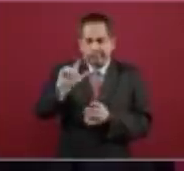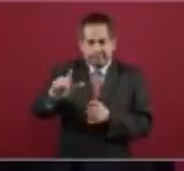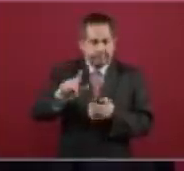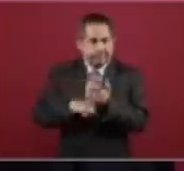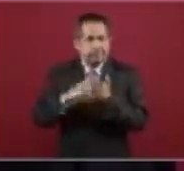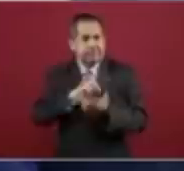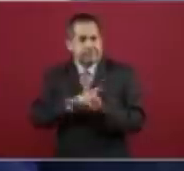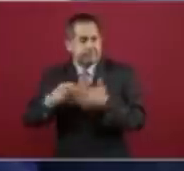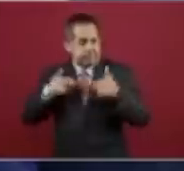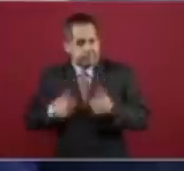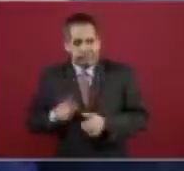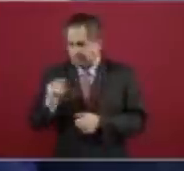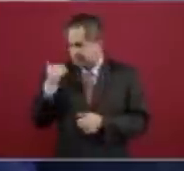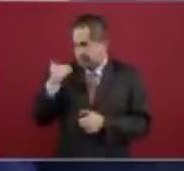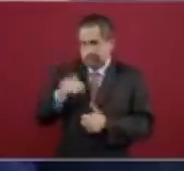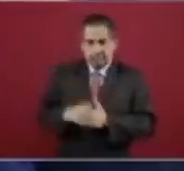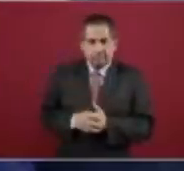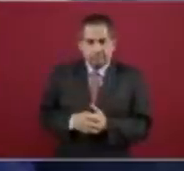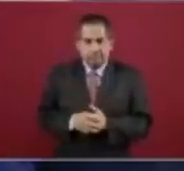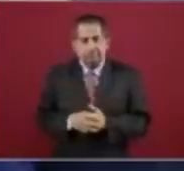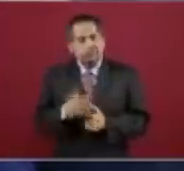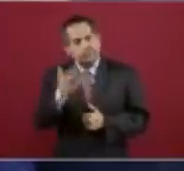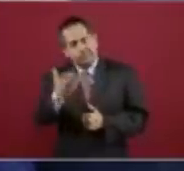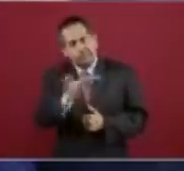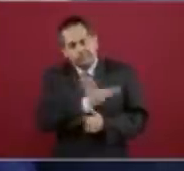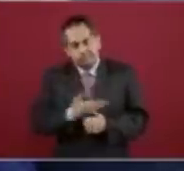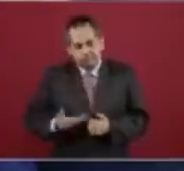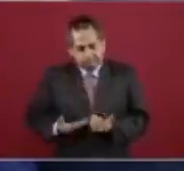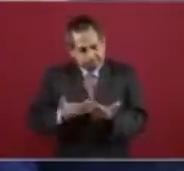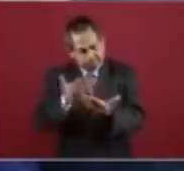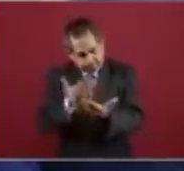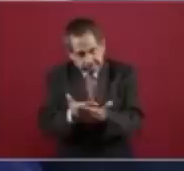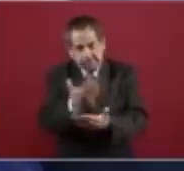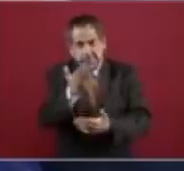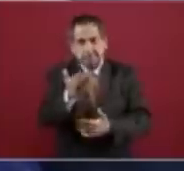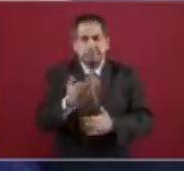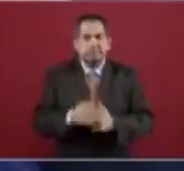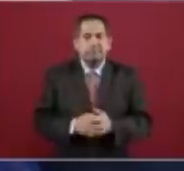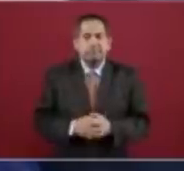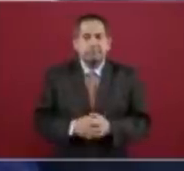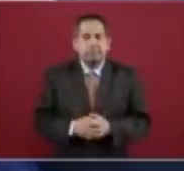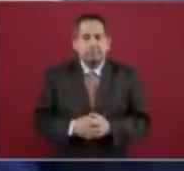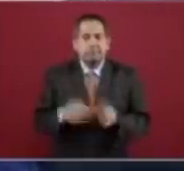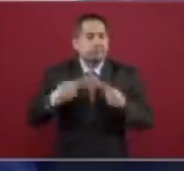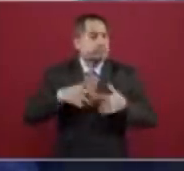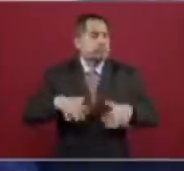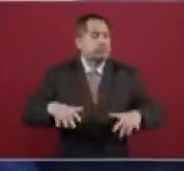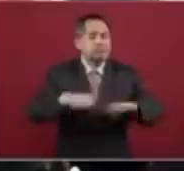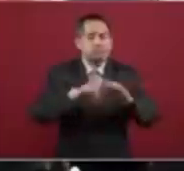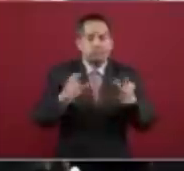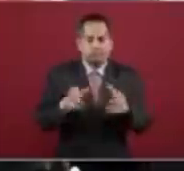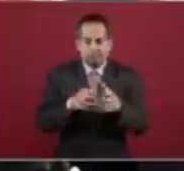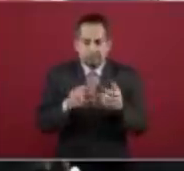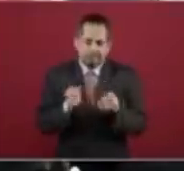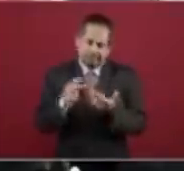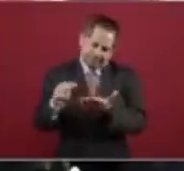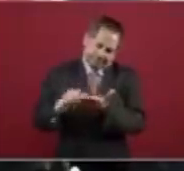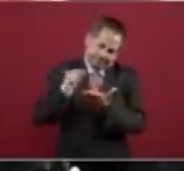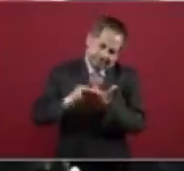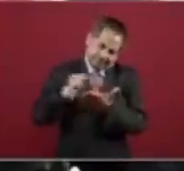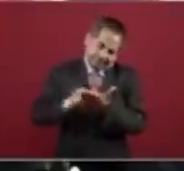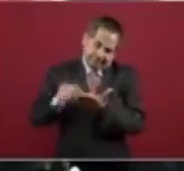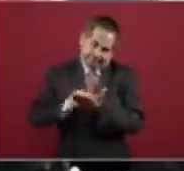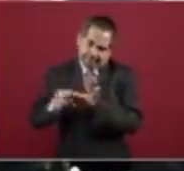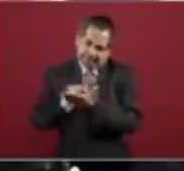Derechos Humanos hace unos días. Presidente, la petición es la siguiente: los ciudadanos han juntado miles de firmas para llevar